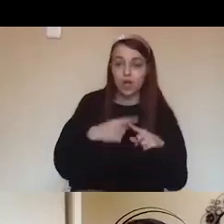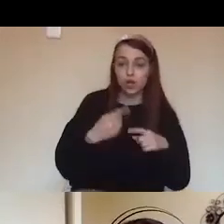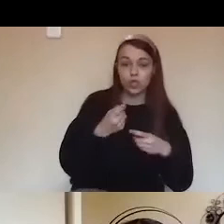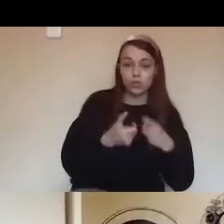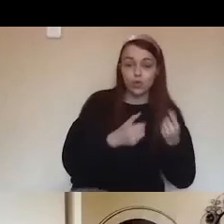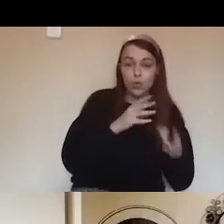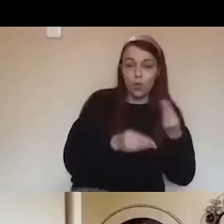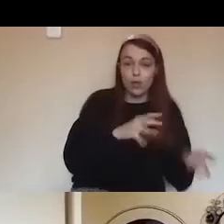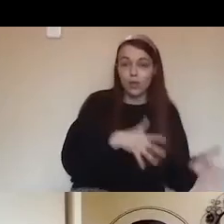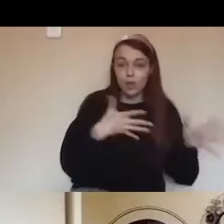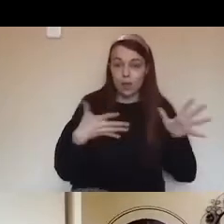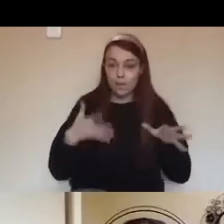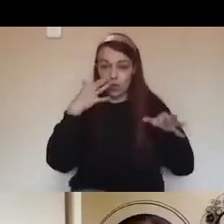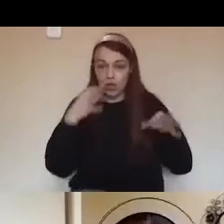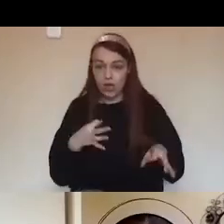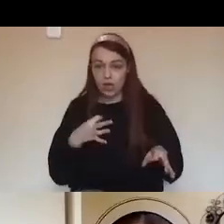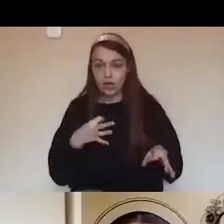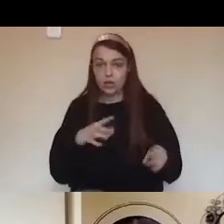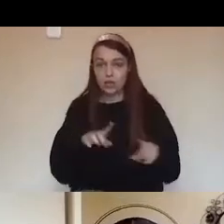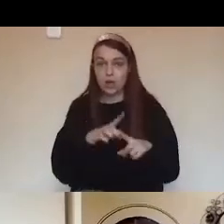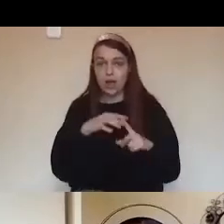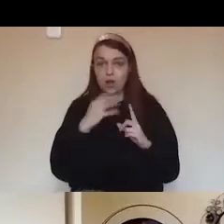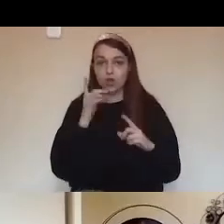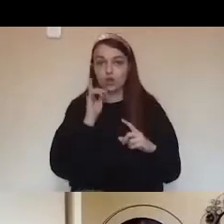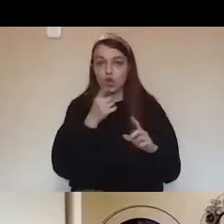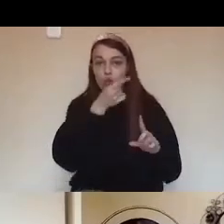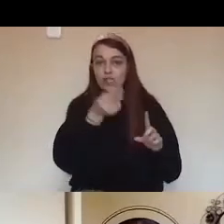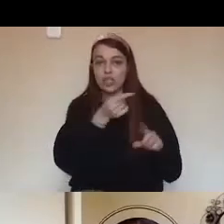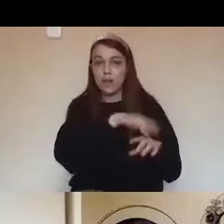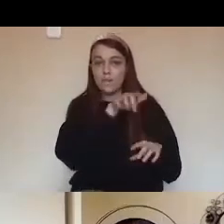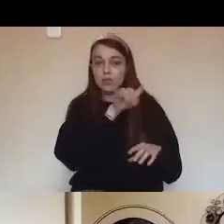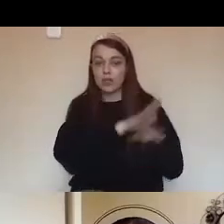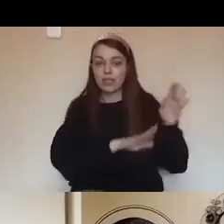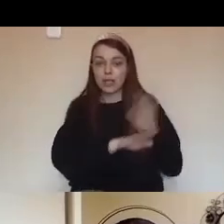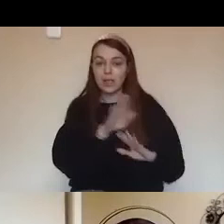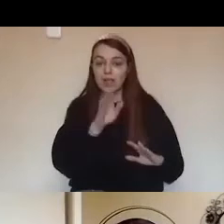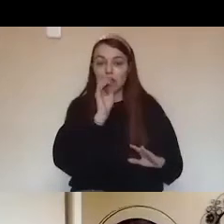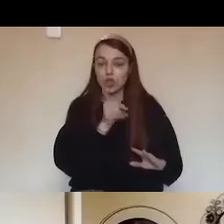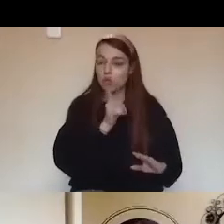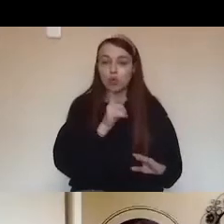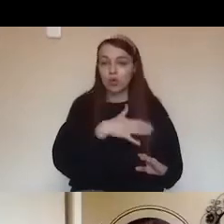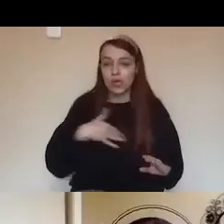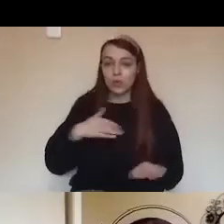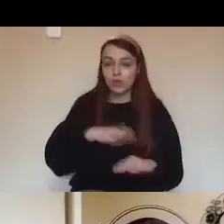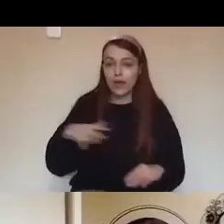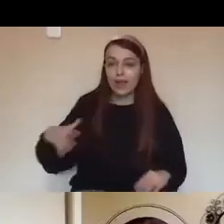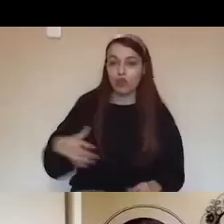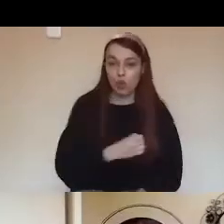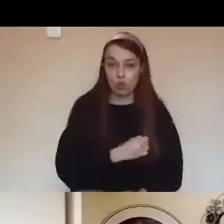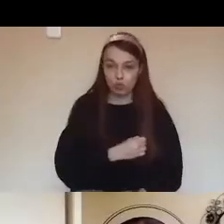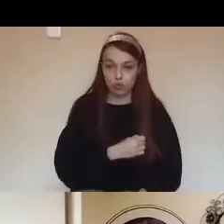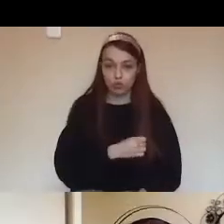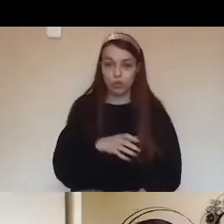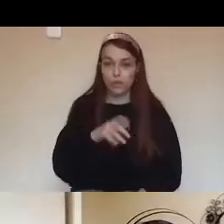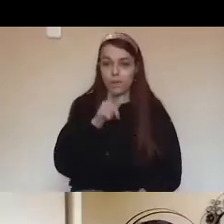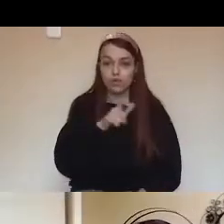cómo hacemos algo que no sea solo diseñado para personas con discapacidad, como también a todo el mundo tal vez le